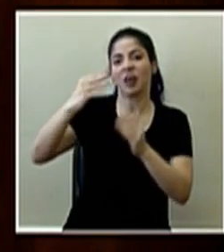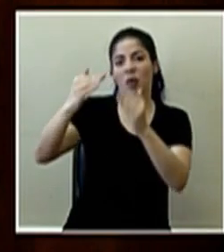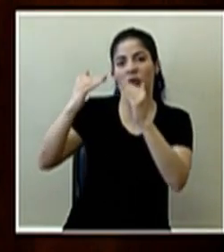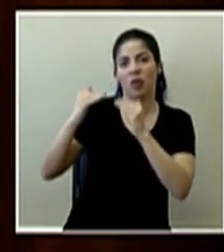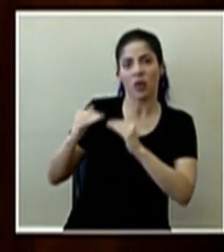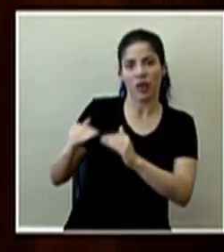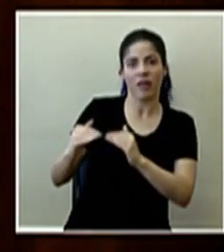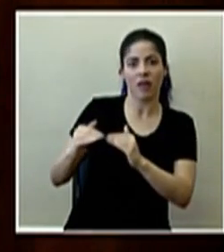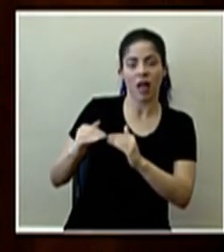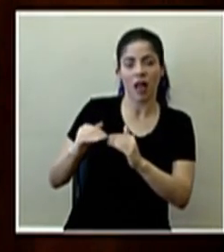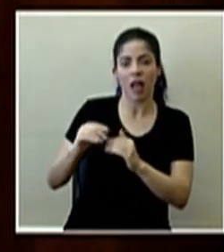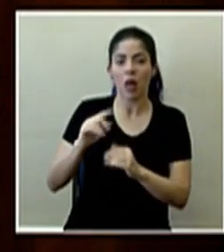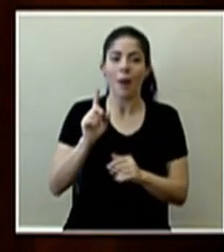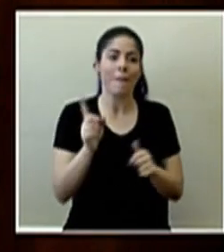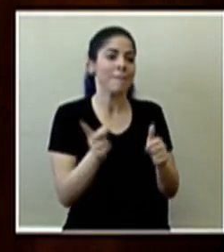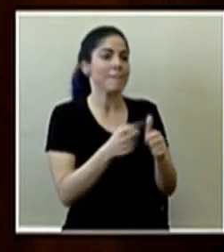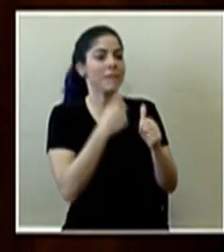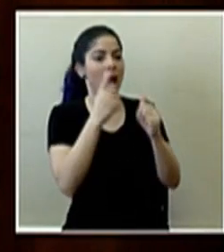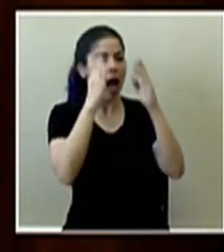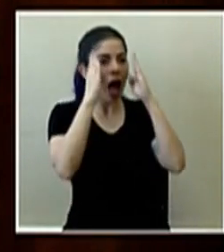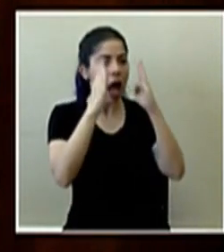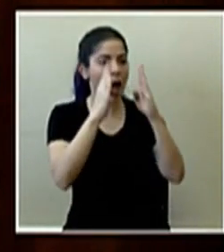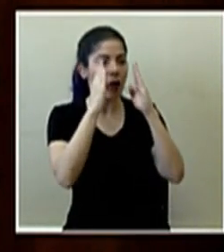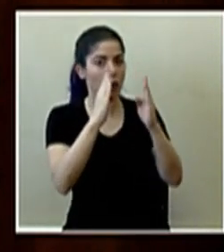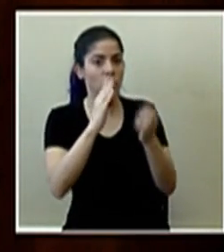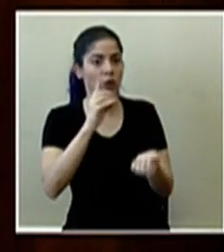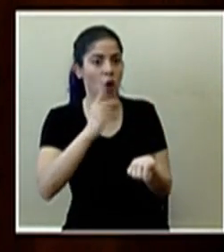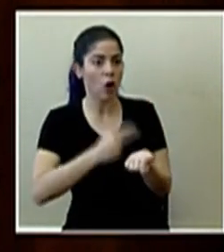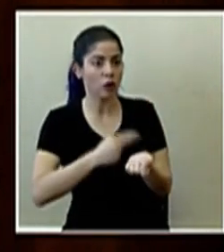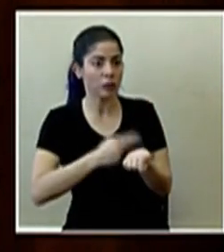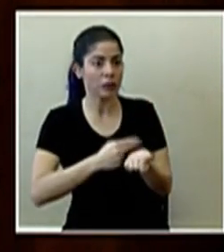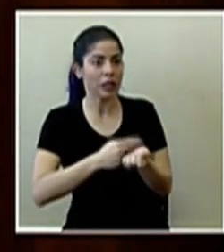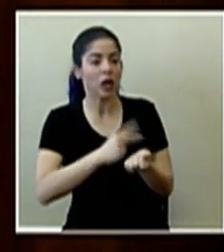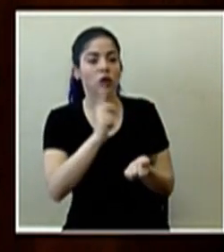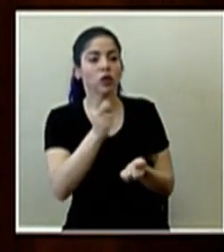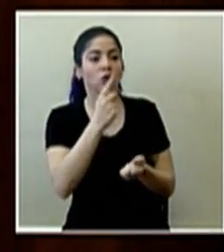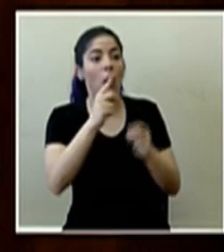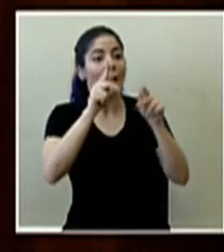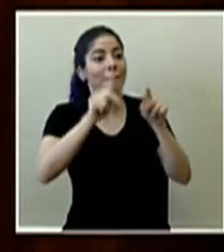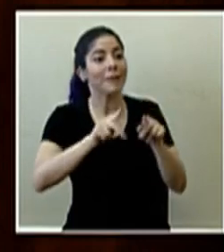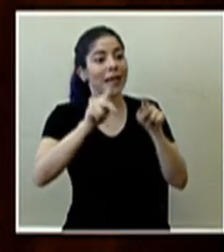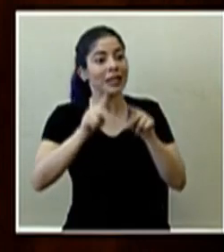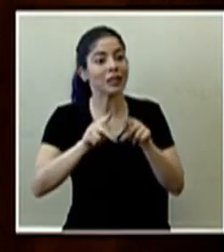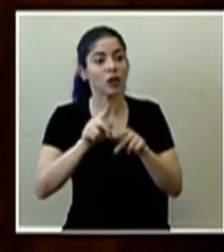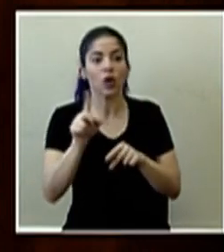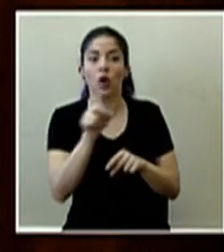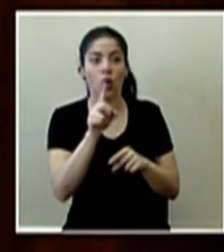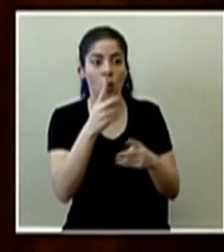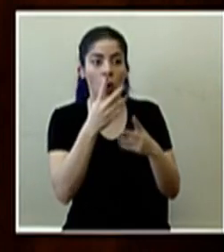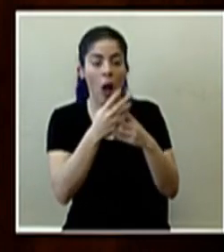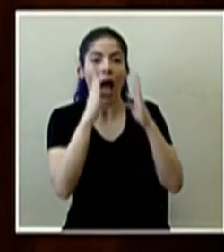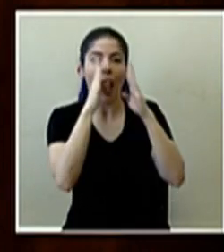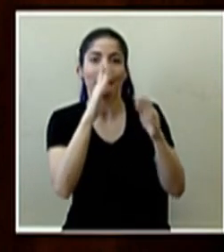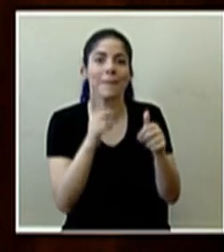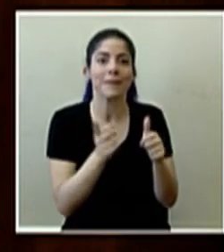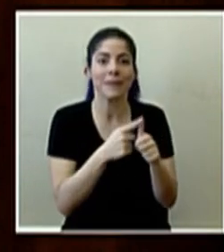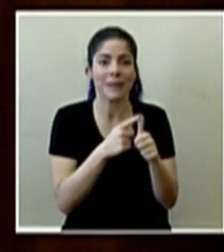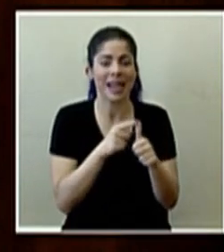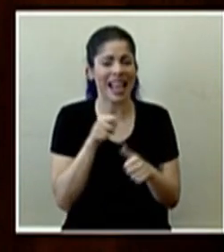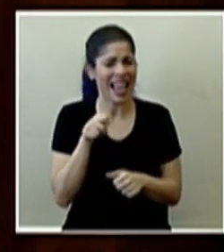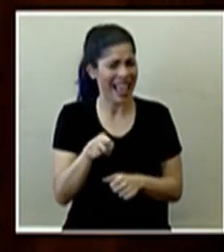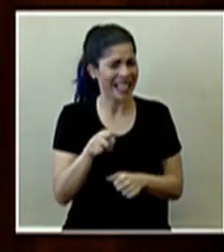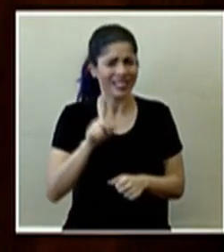categoría, que se va a dar la prioridad en la atención médica a personal que no es privada de libertad. Esto